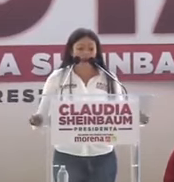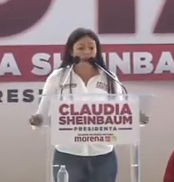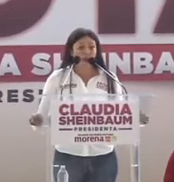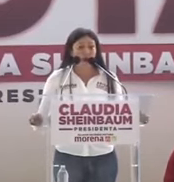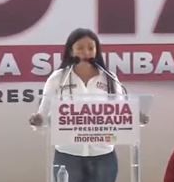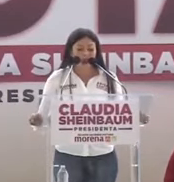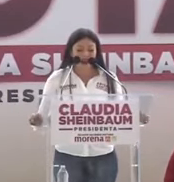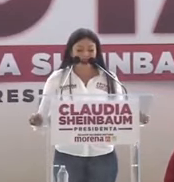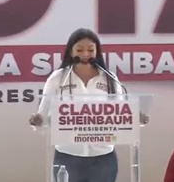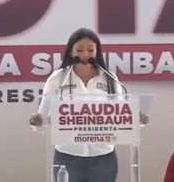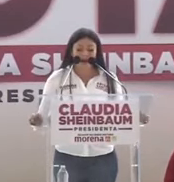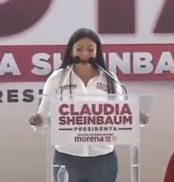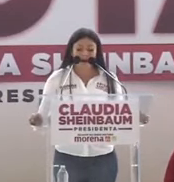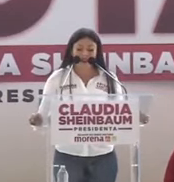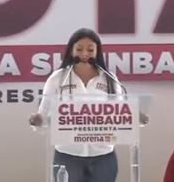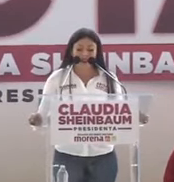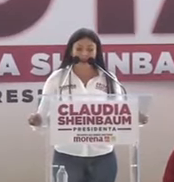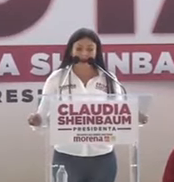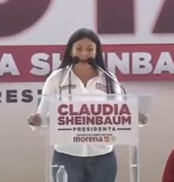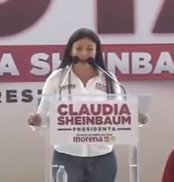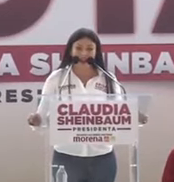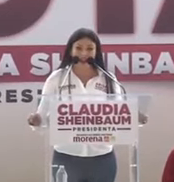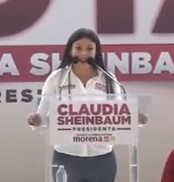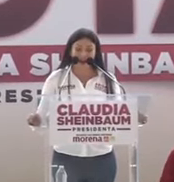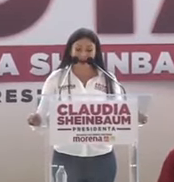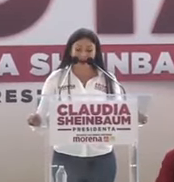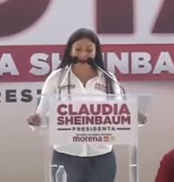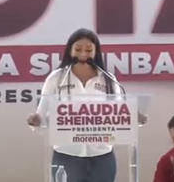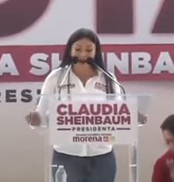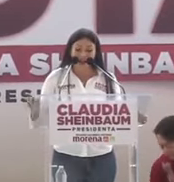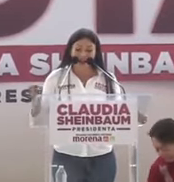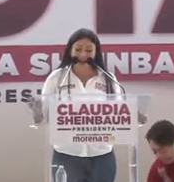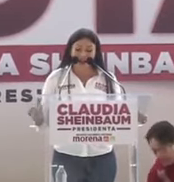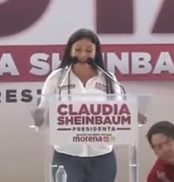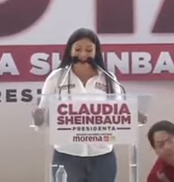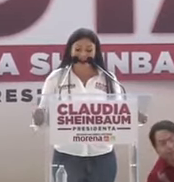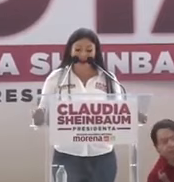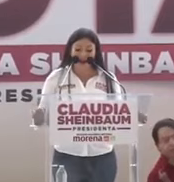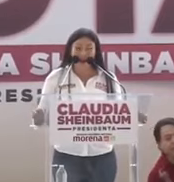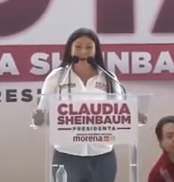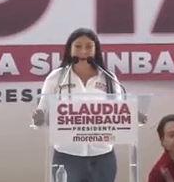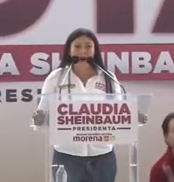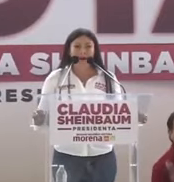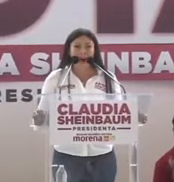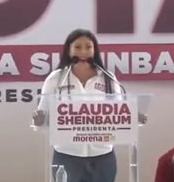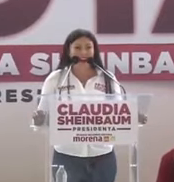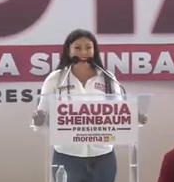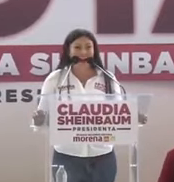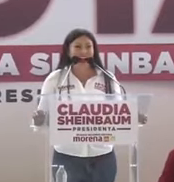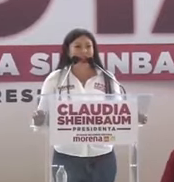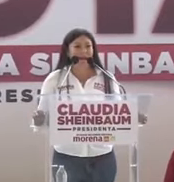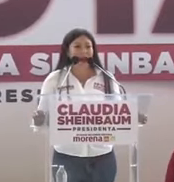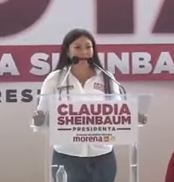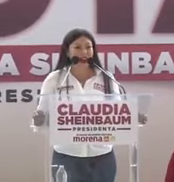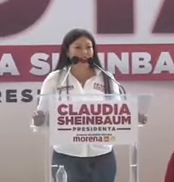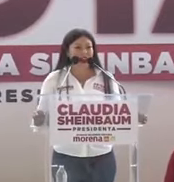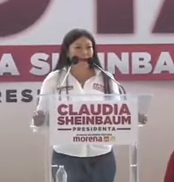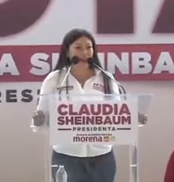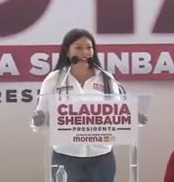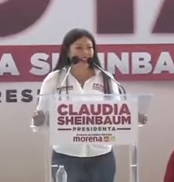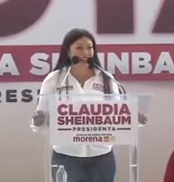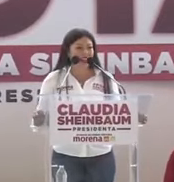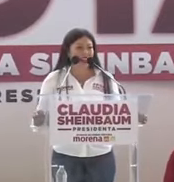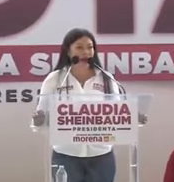mujeres, por ver a una presidenta mujer en Chalco y sobre todo por ver a la